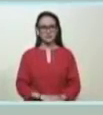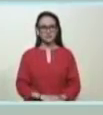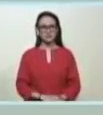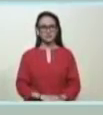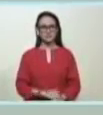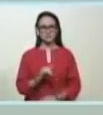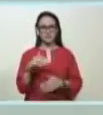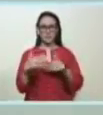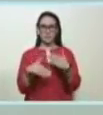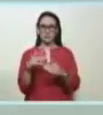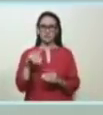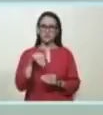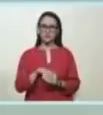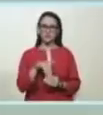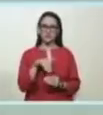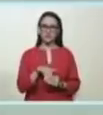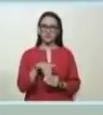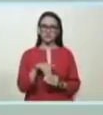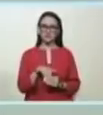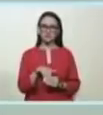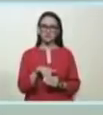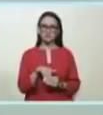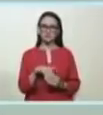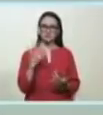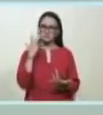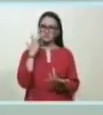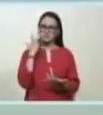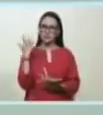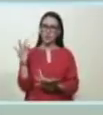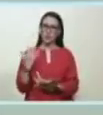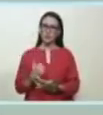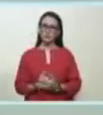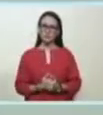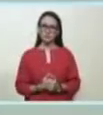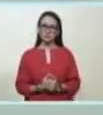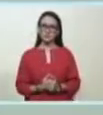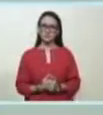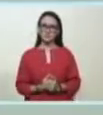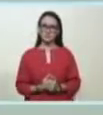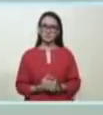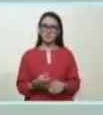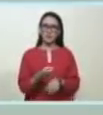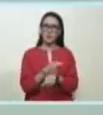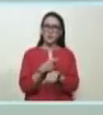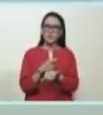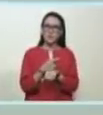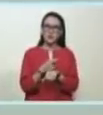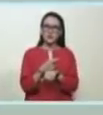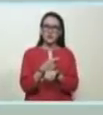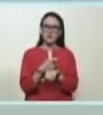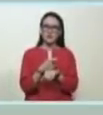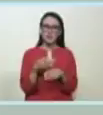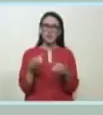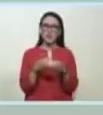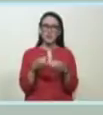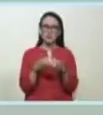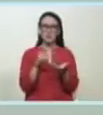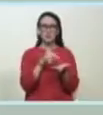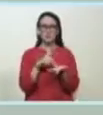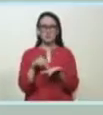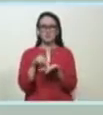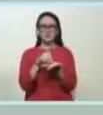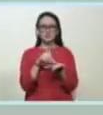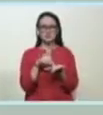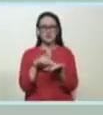este proceso electoral. Hemos visto con asombro a gobiernos y organismos multilaterales participar